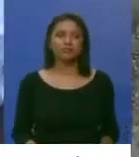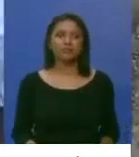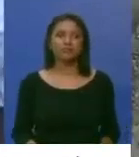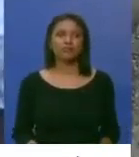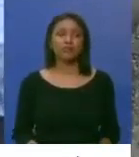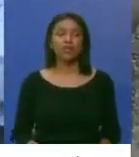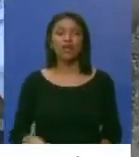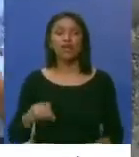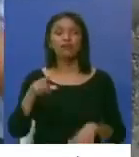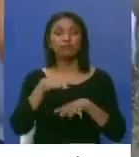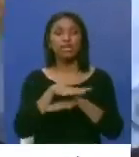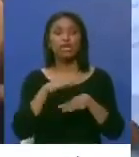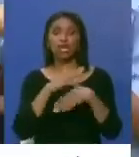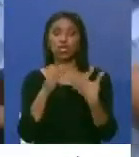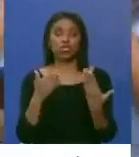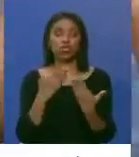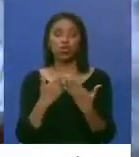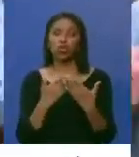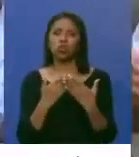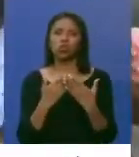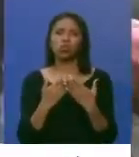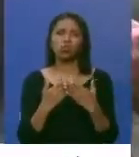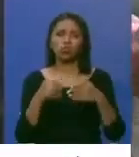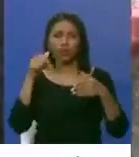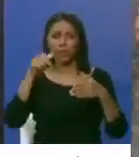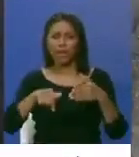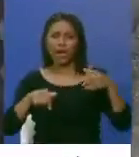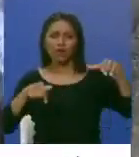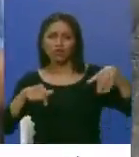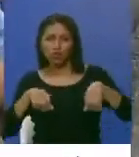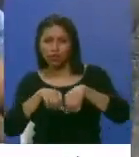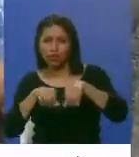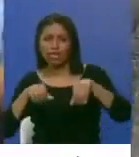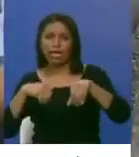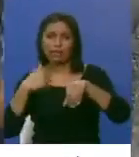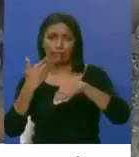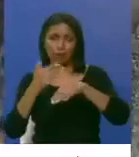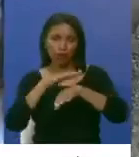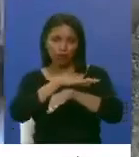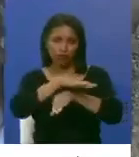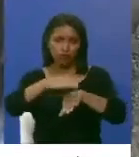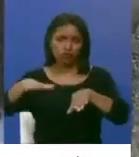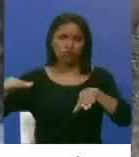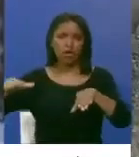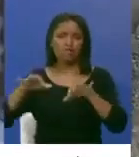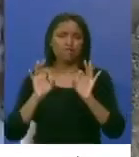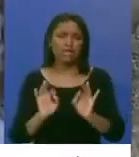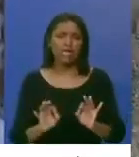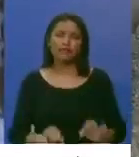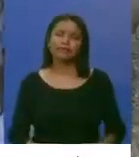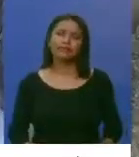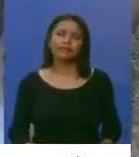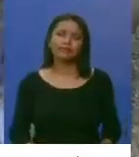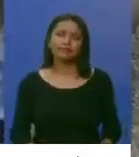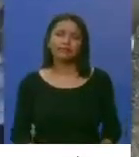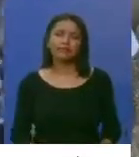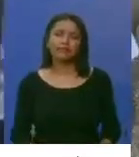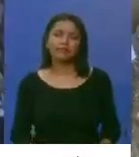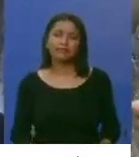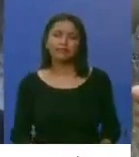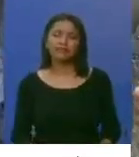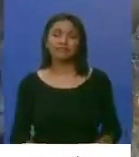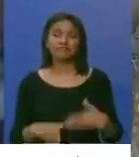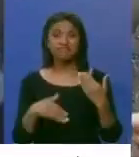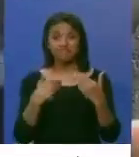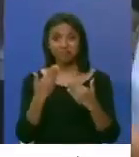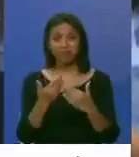total, desde terracería, colocación de tubería, colocación de grava de río, colocación de capa base y